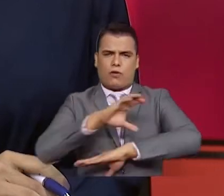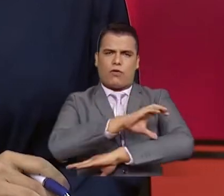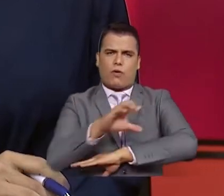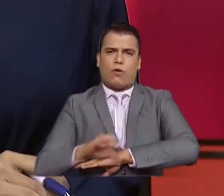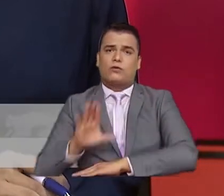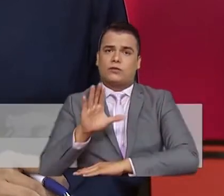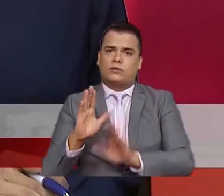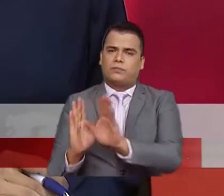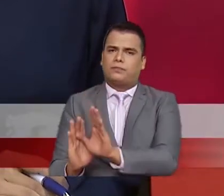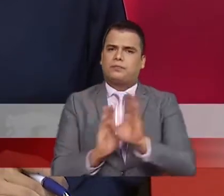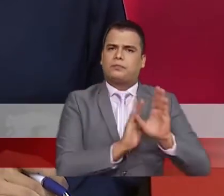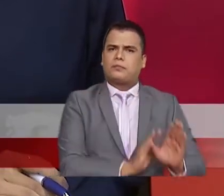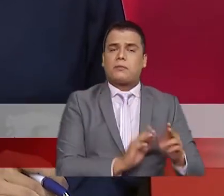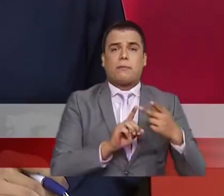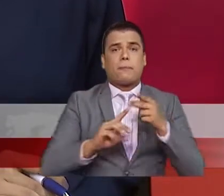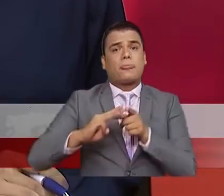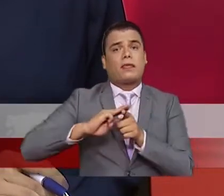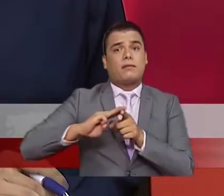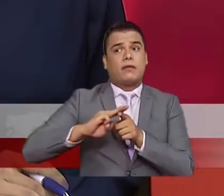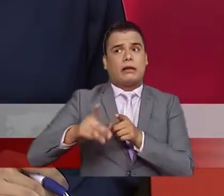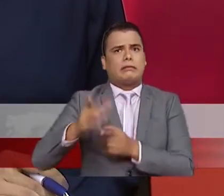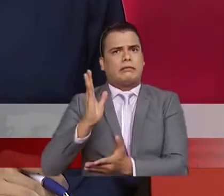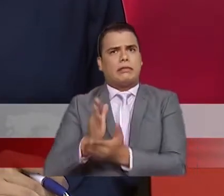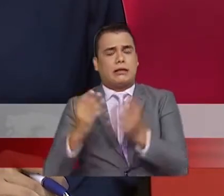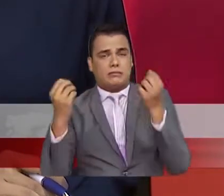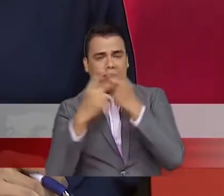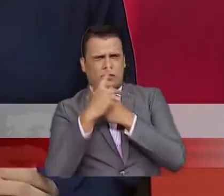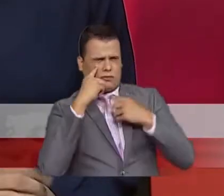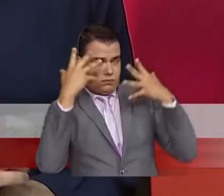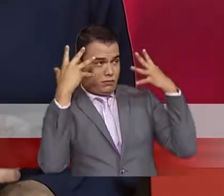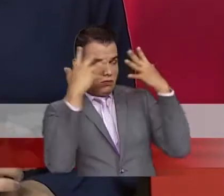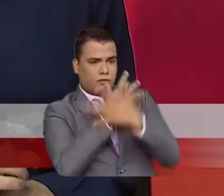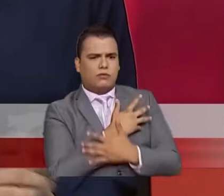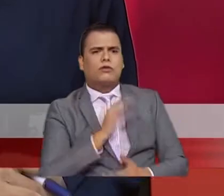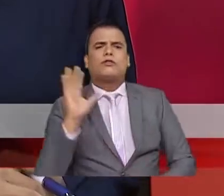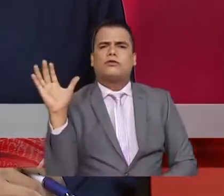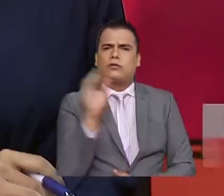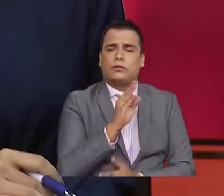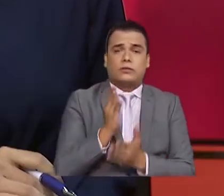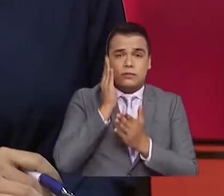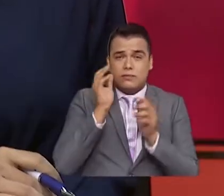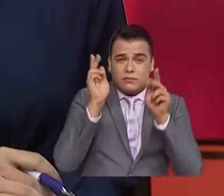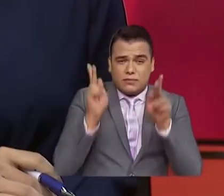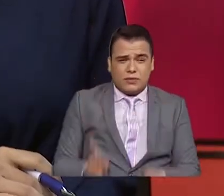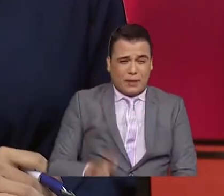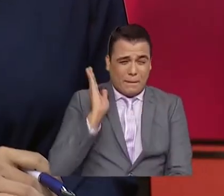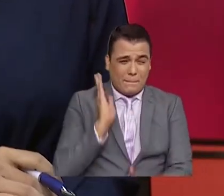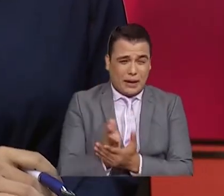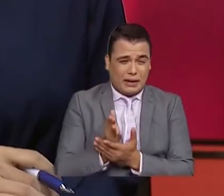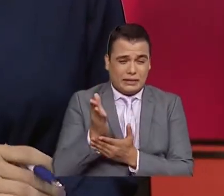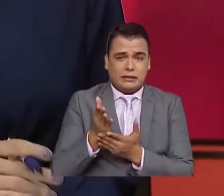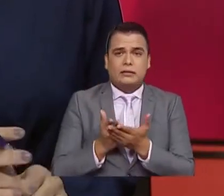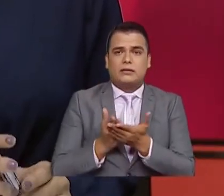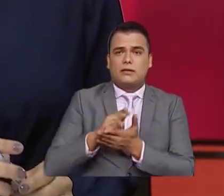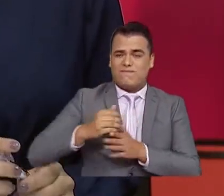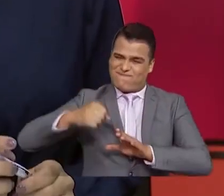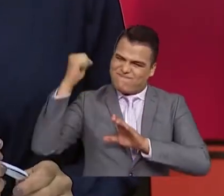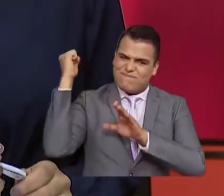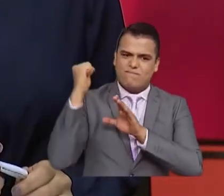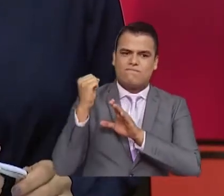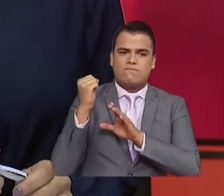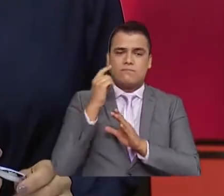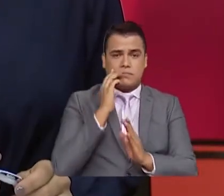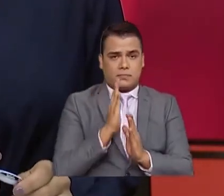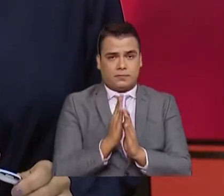Y en el mío, en Cali, se registró un hecho de violencia que sorprendió a los usuarios con el saldo de una persona apuñalada. Informa Gustavo Andrés